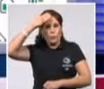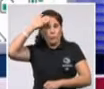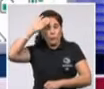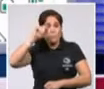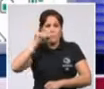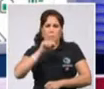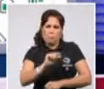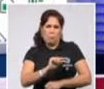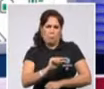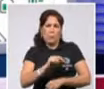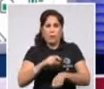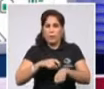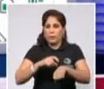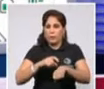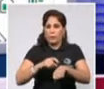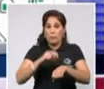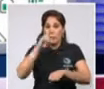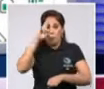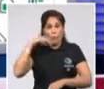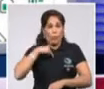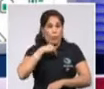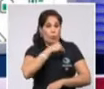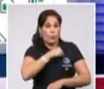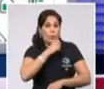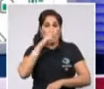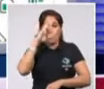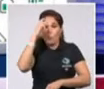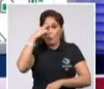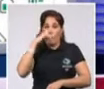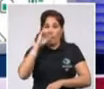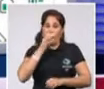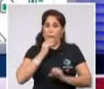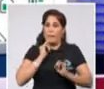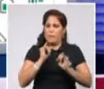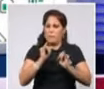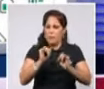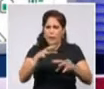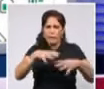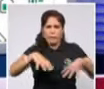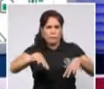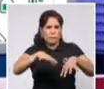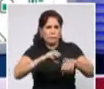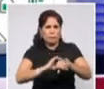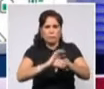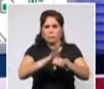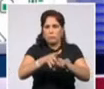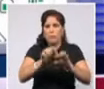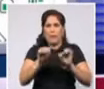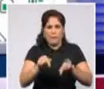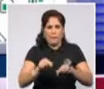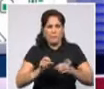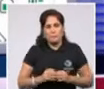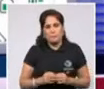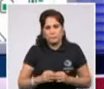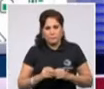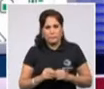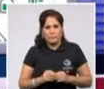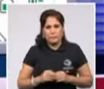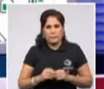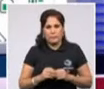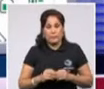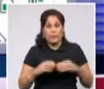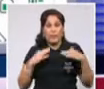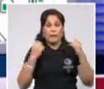de instantes estaremos haciendo contacto con el Centro de Prensa Internacional, allí con el doctor Francisco Durán García,